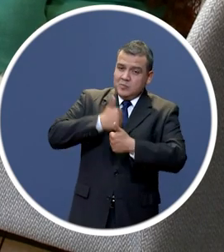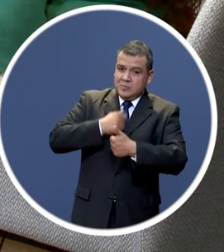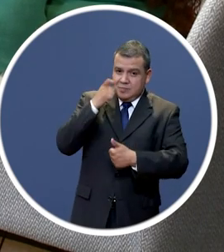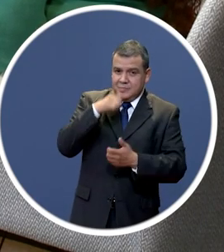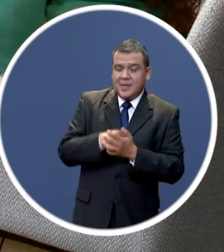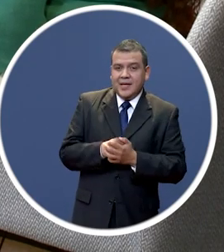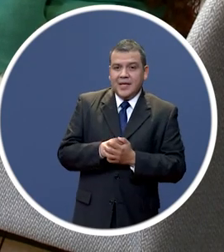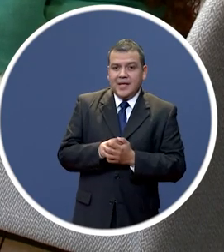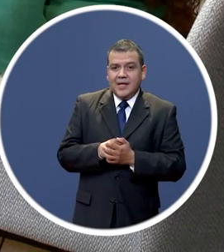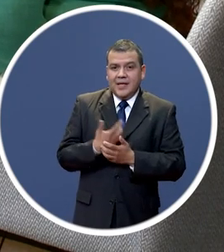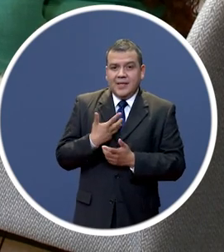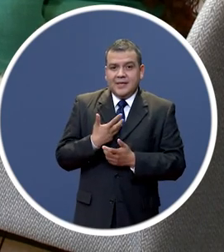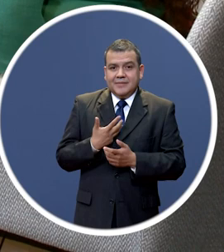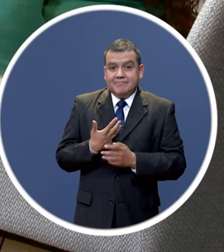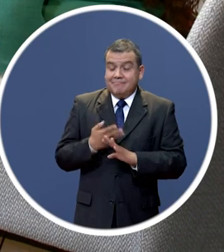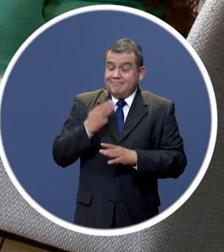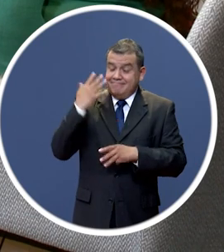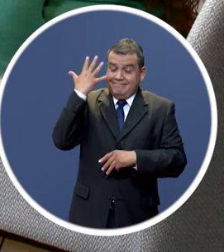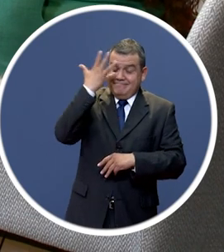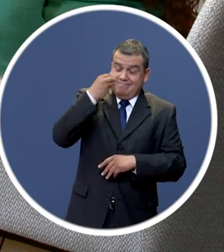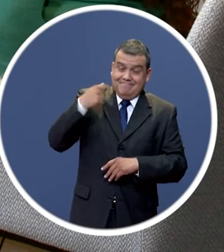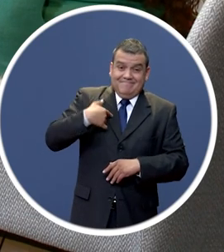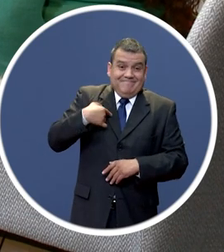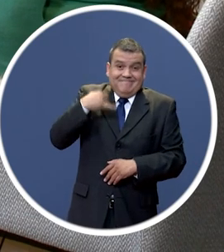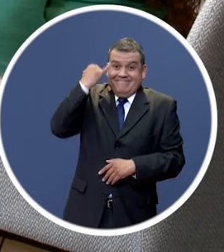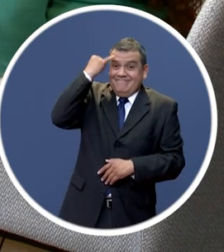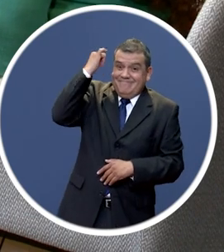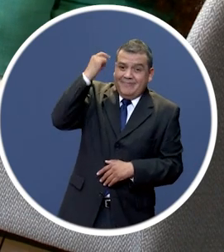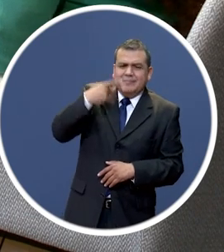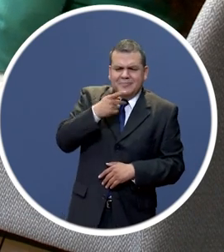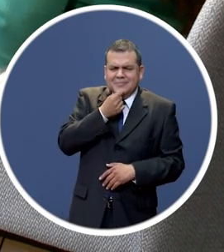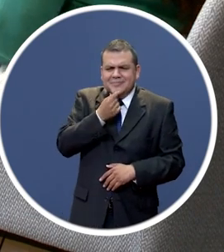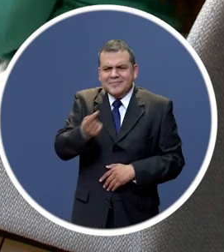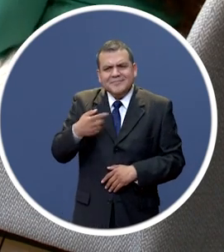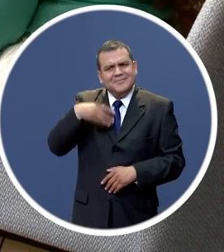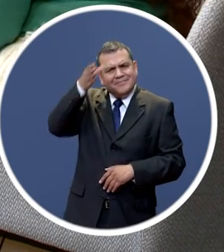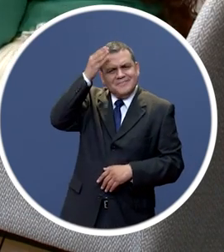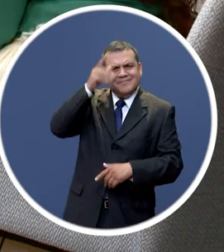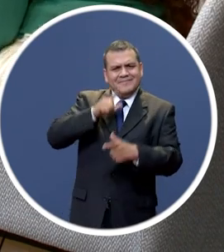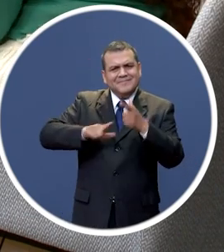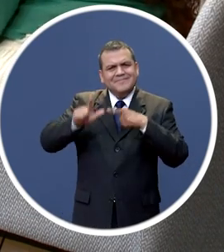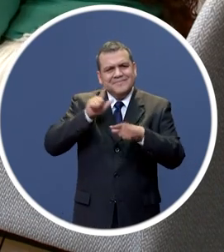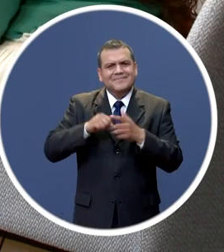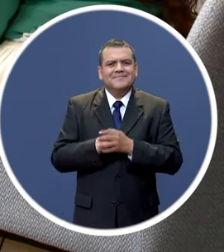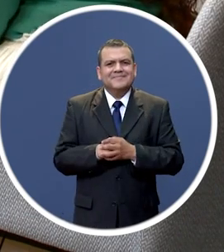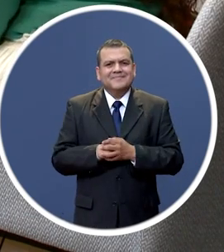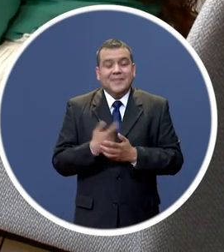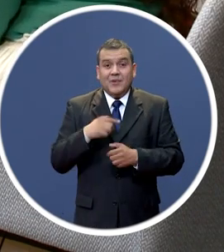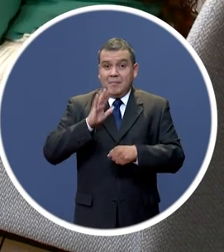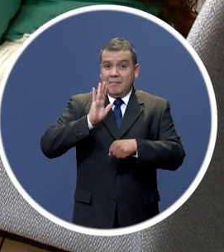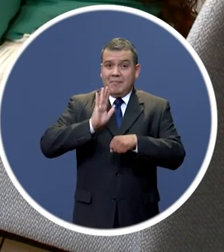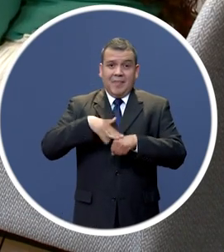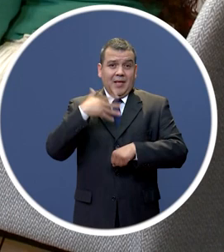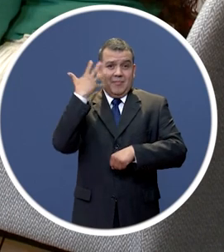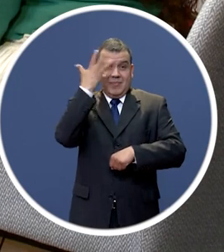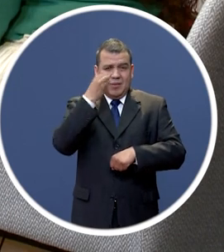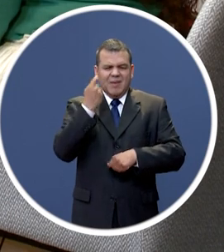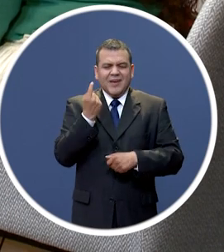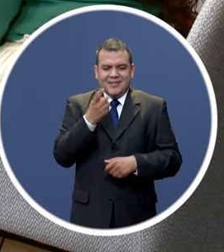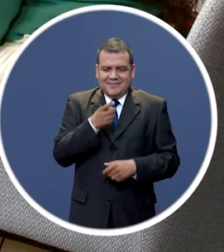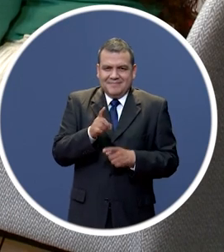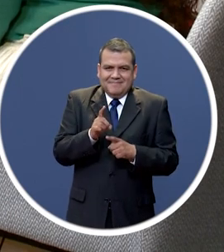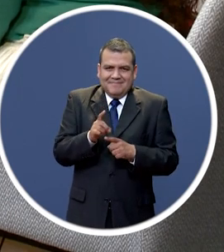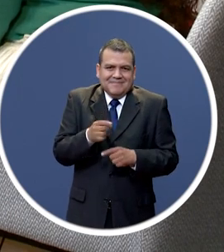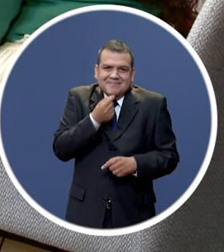pues algo muy hermoso que no me imaginaba. Los chicos pues están aprendiendo la lengua de señas y lo más lindo es que